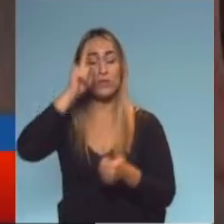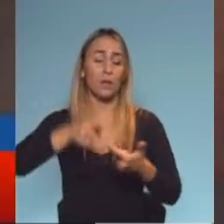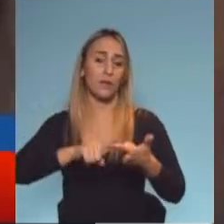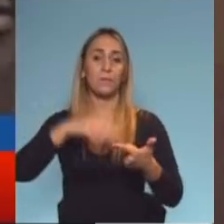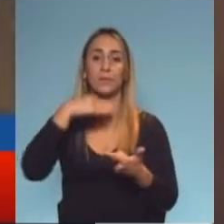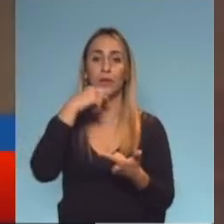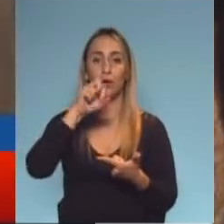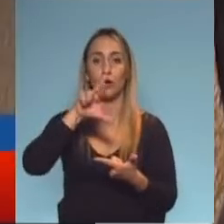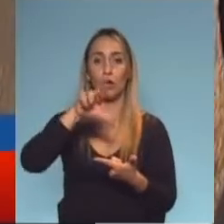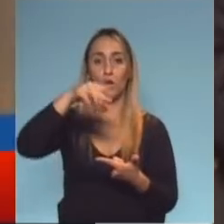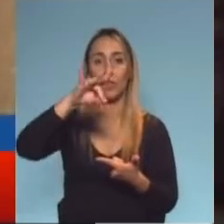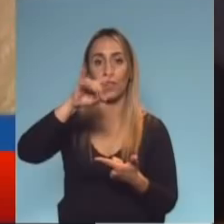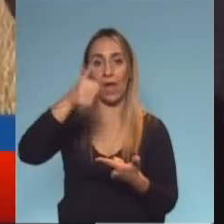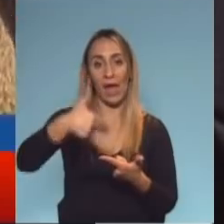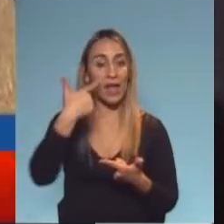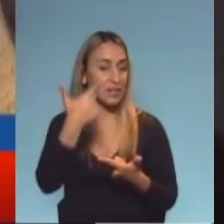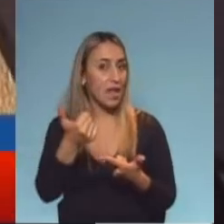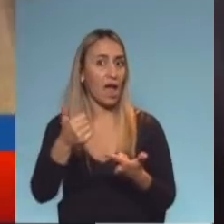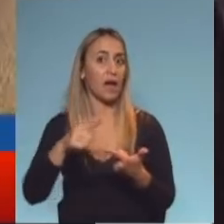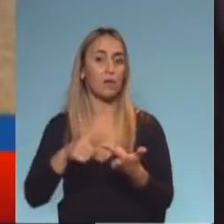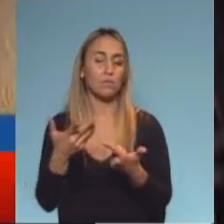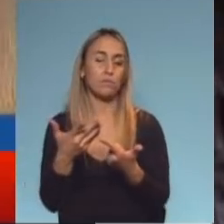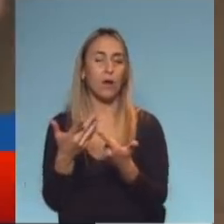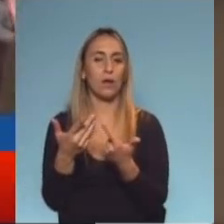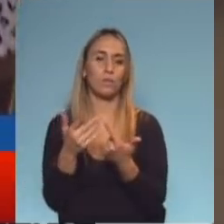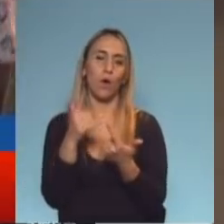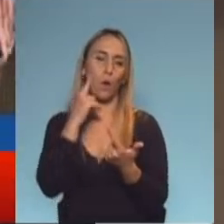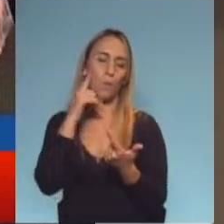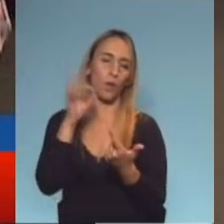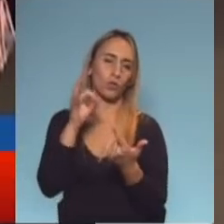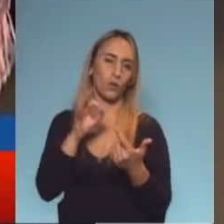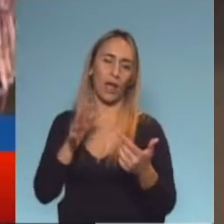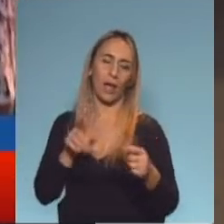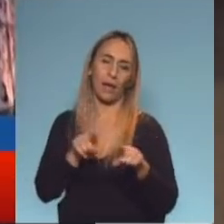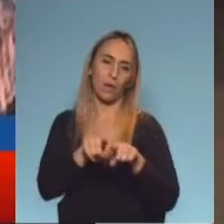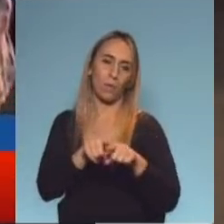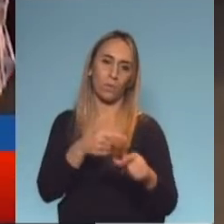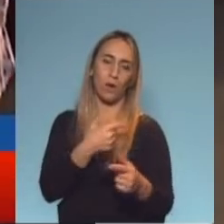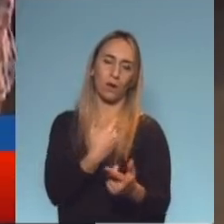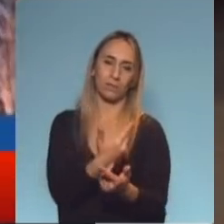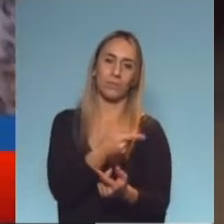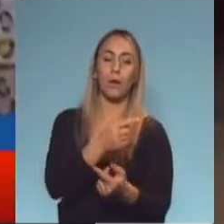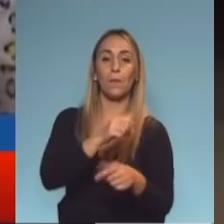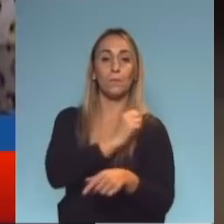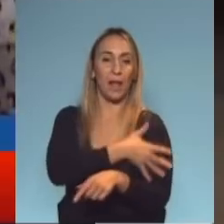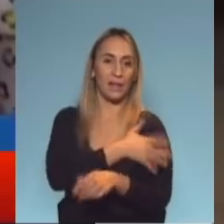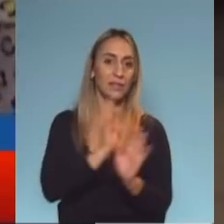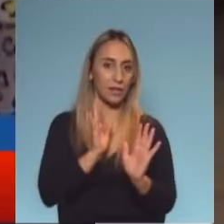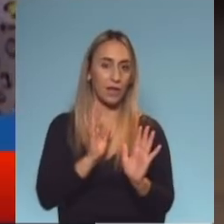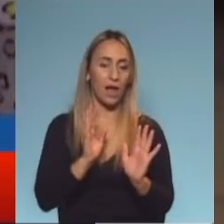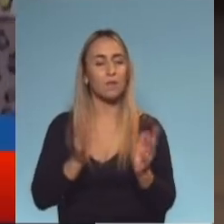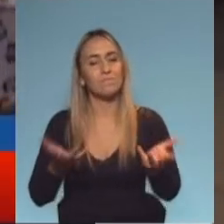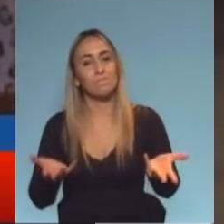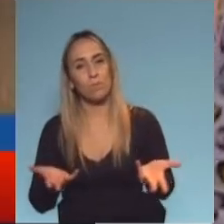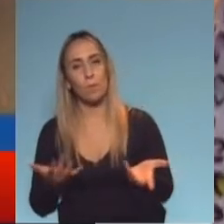Jordania, siguiente una posición más cercana a la Palestina, también ahí, digamos, es un territorio. Igualmente,